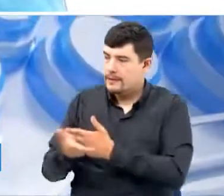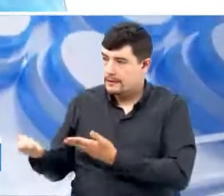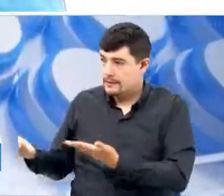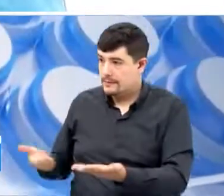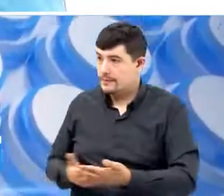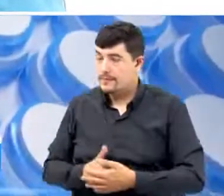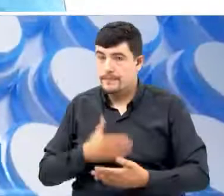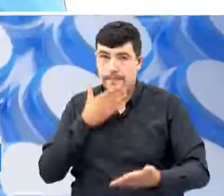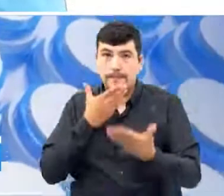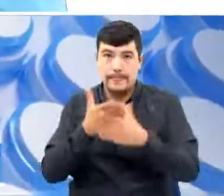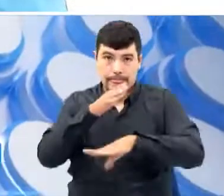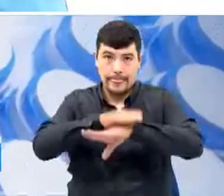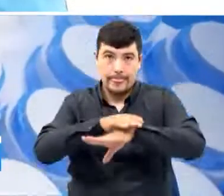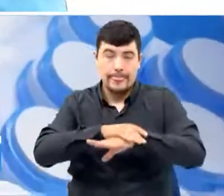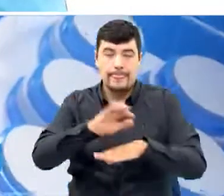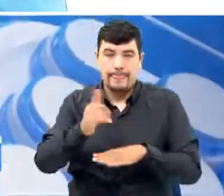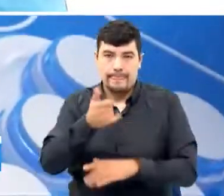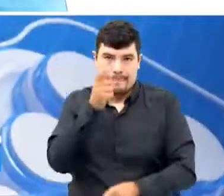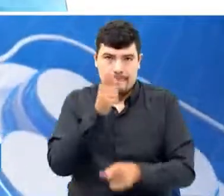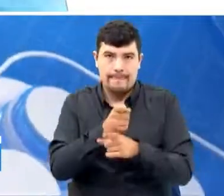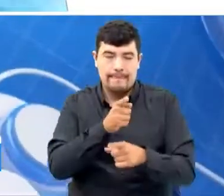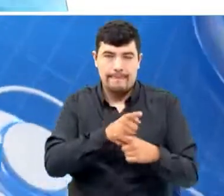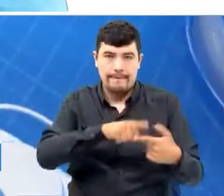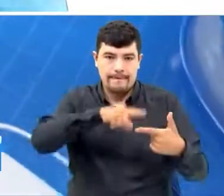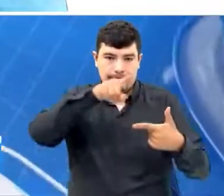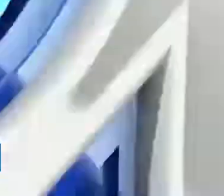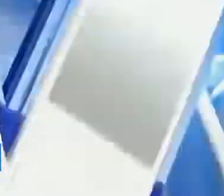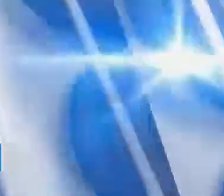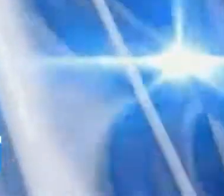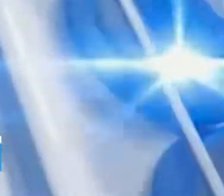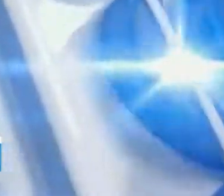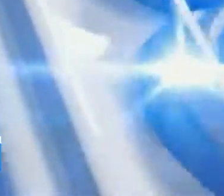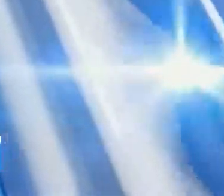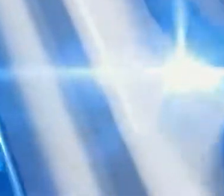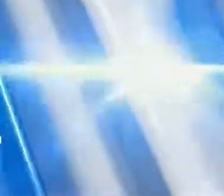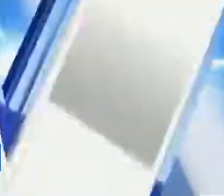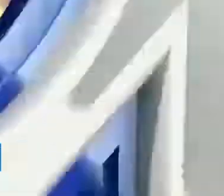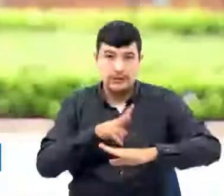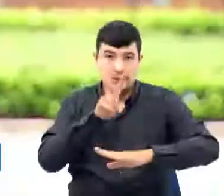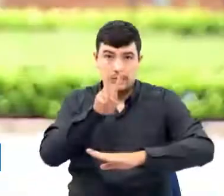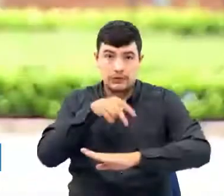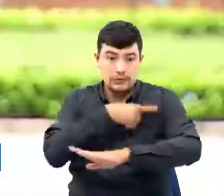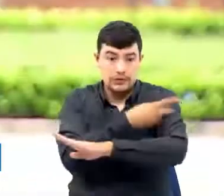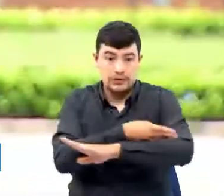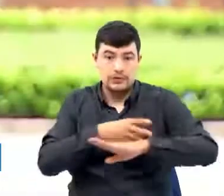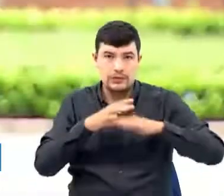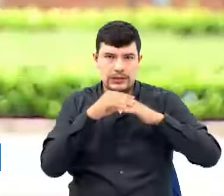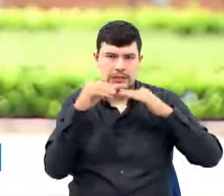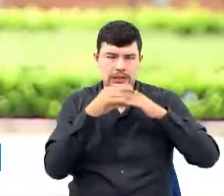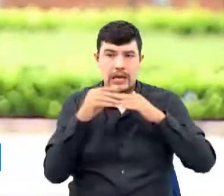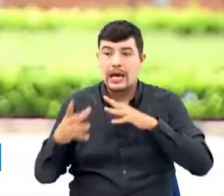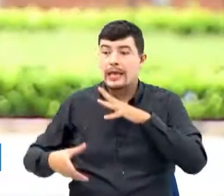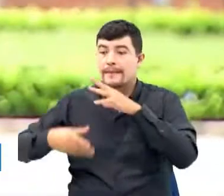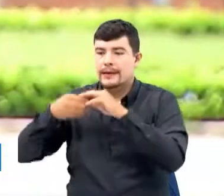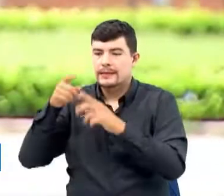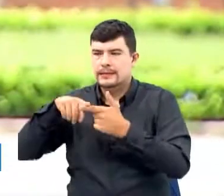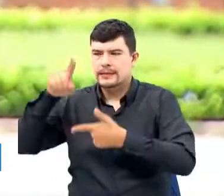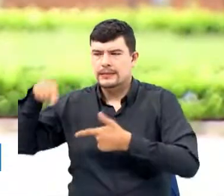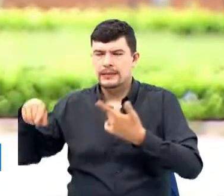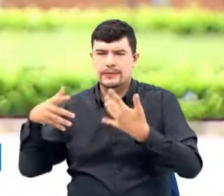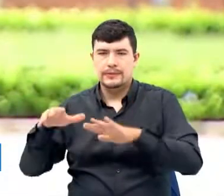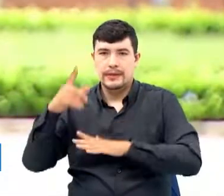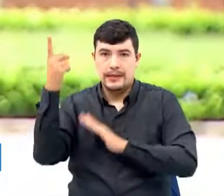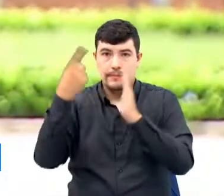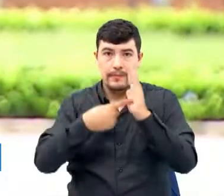Buenas tardes. A esas cifras de los cerca de 2 millones de dólares de intercambio comercial hay que sumarle otra importante y son las cerca de